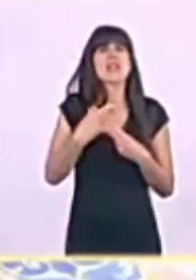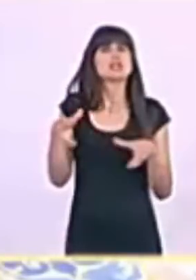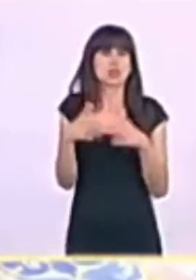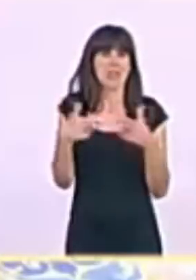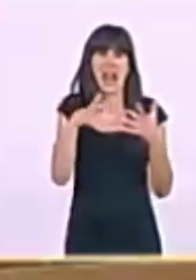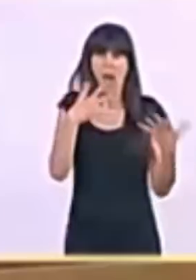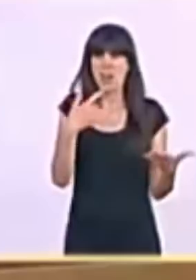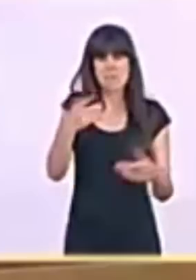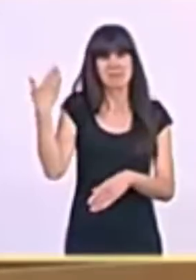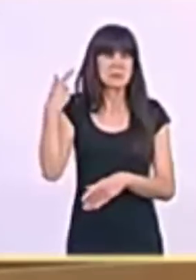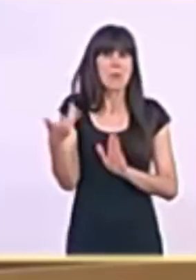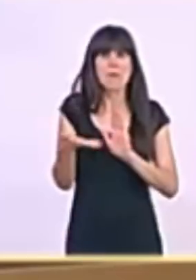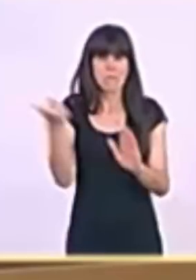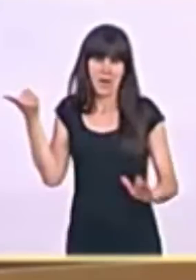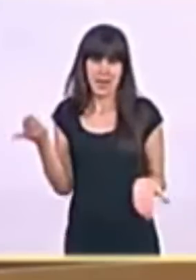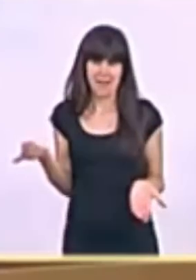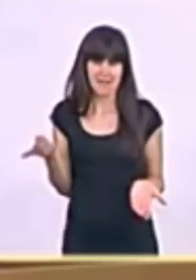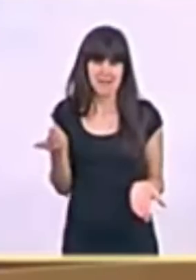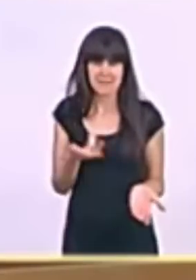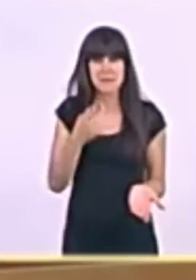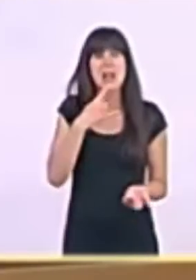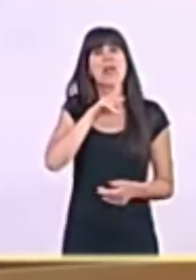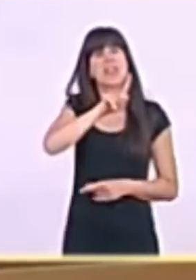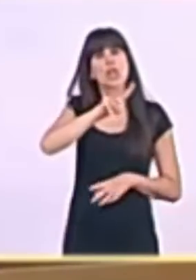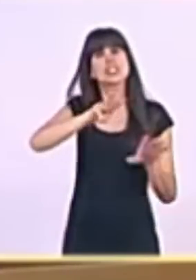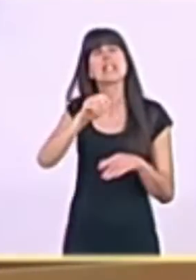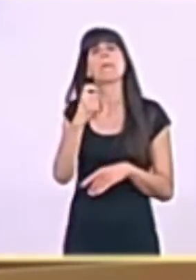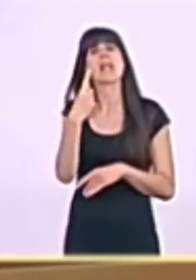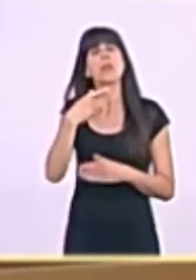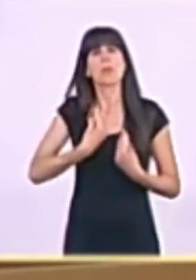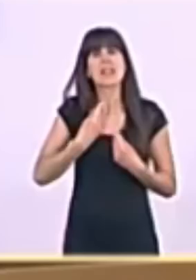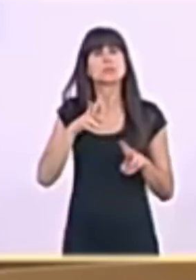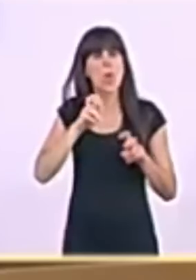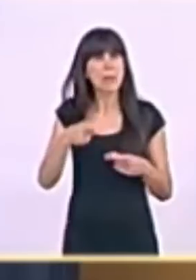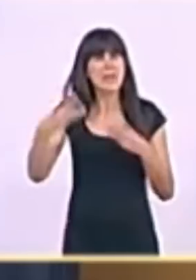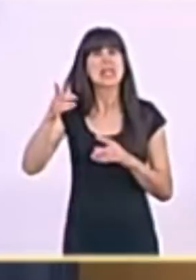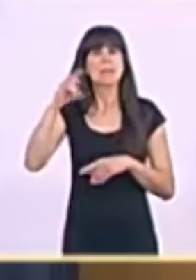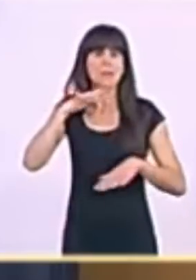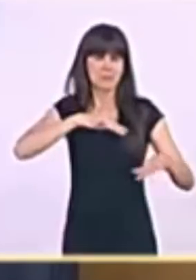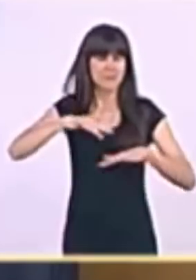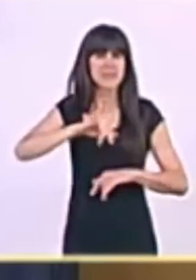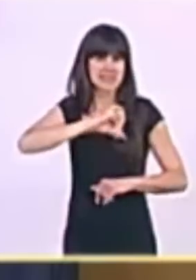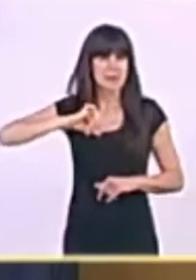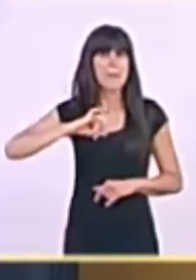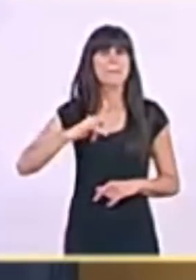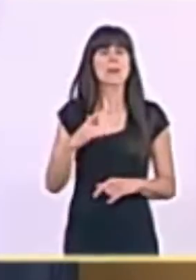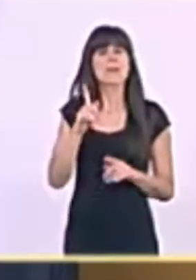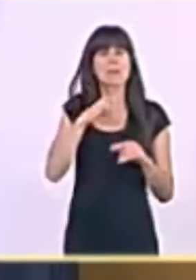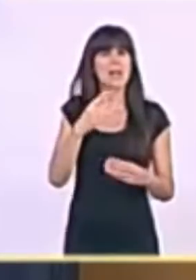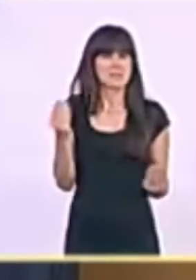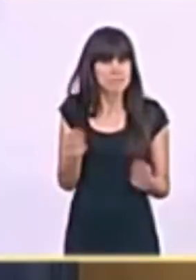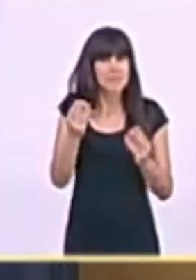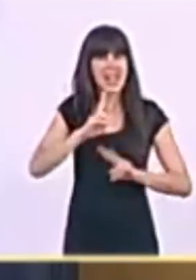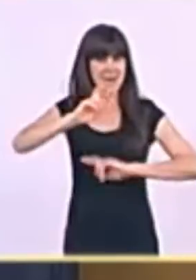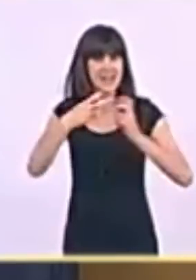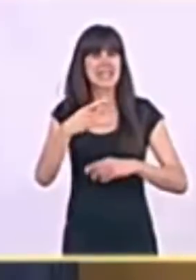180.000 viviendas nuevas, para promocionar la iniciativa privada, para rehabilitar y mejorar la eficiencia energética de 500.000 viviendas con los fondos